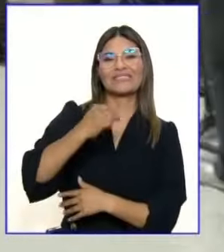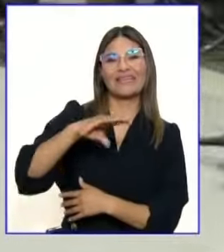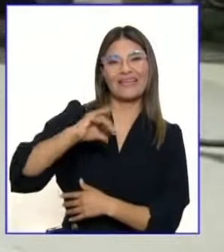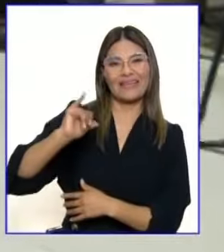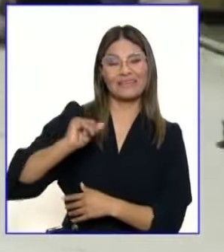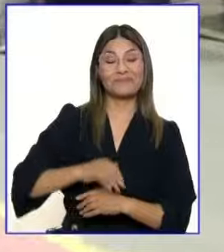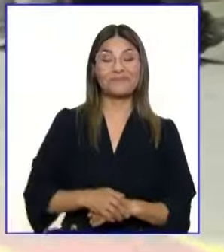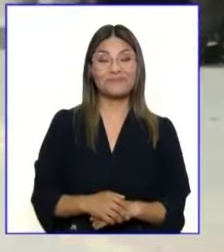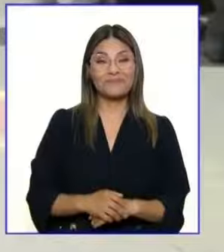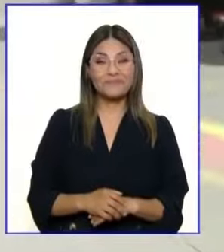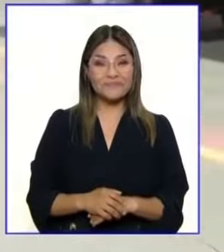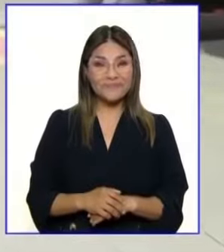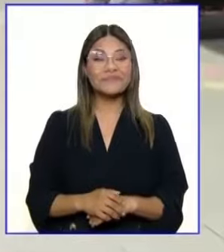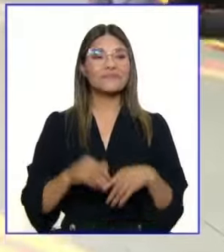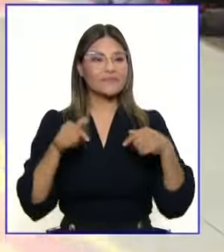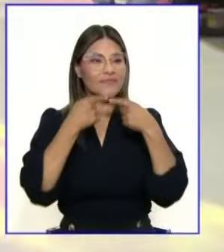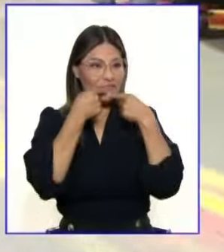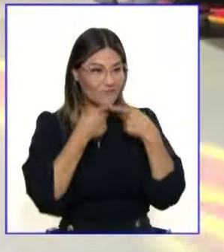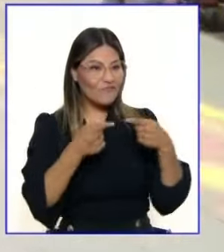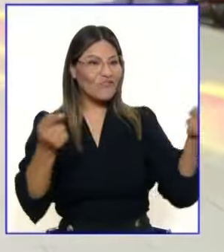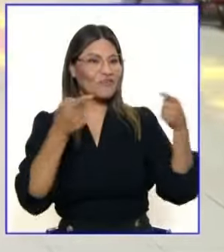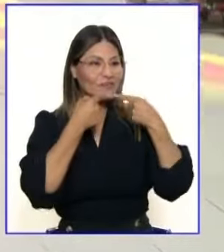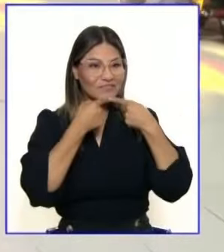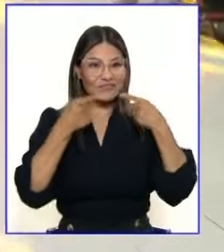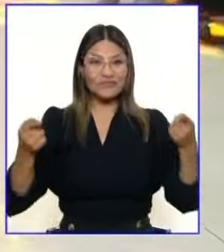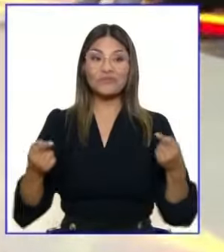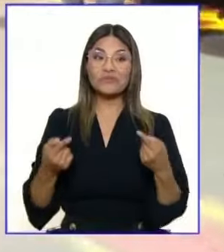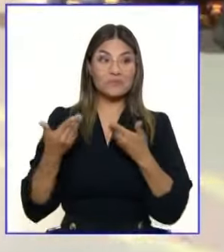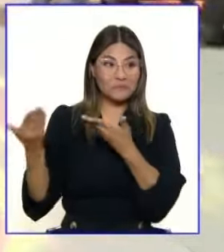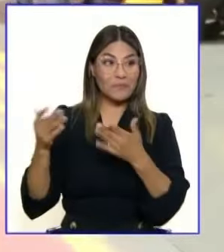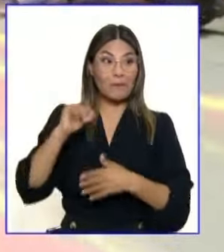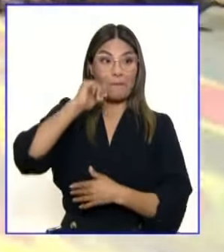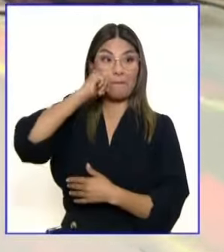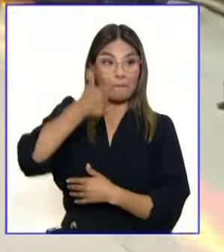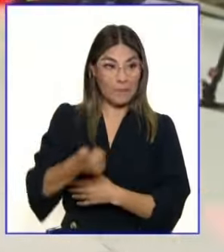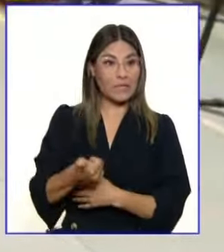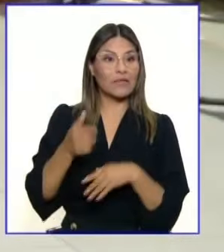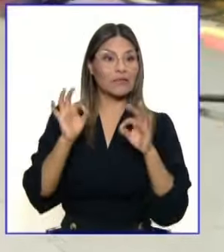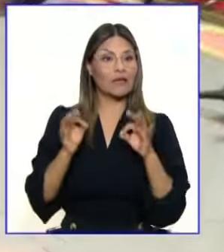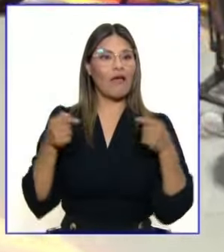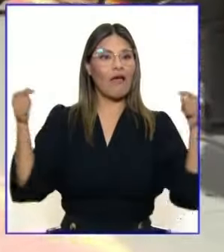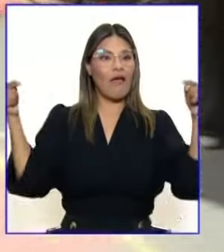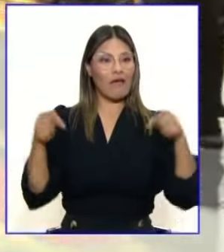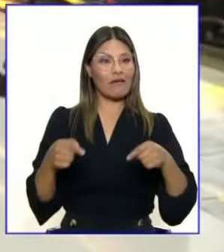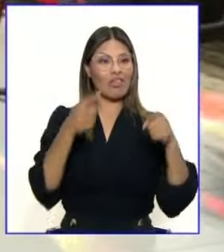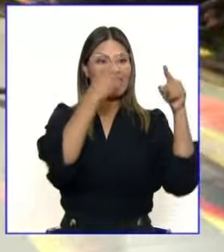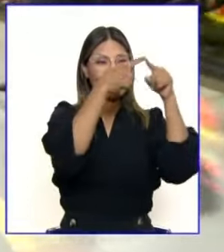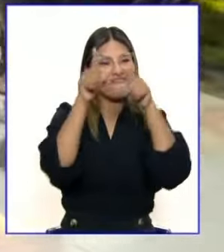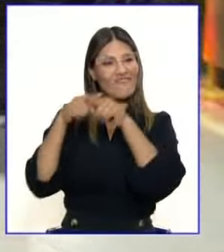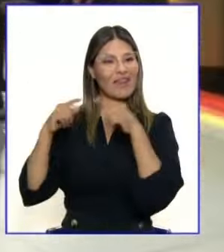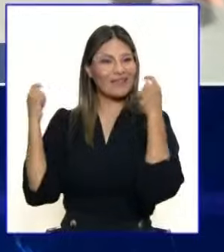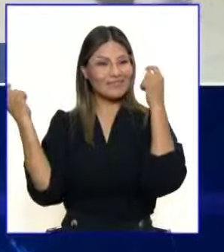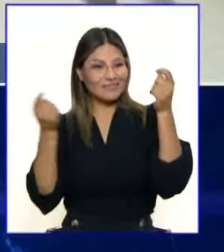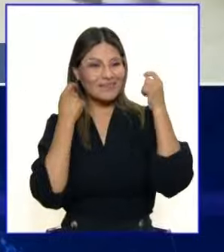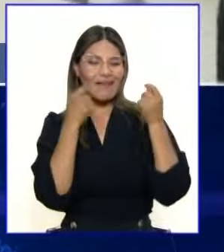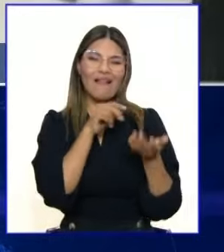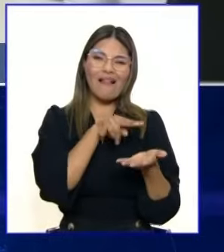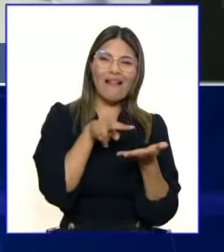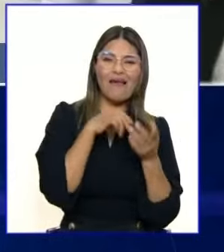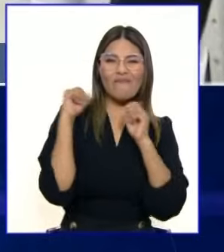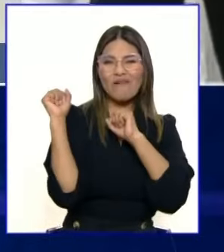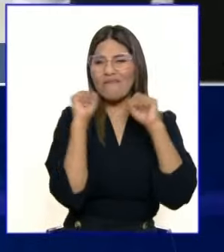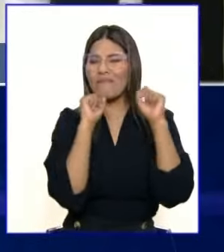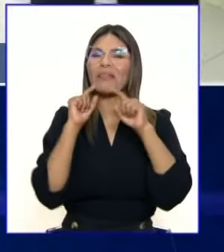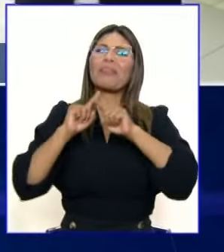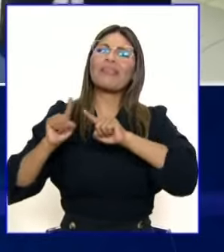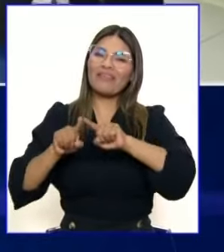Entonces, esta es la información que tenemos, Alex. Mañana acá va a haber una serie de celebraciones con danzas, caballos de pasos,